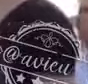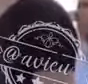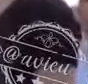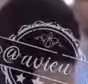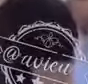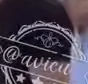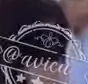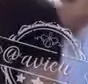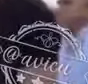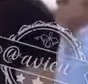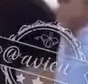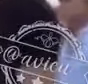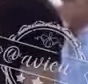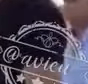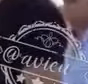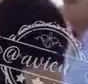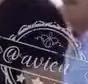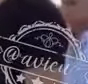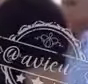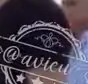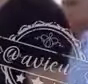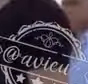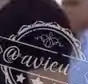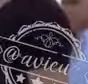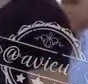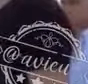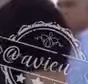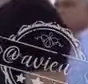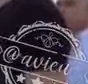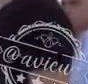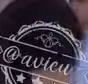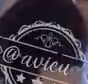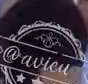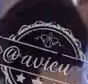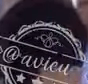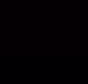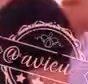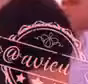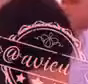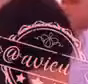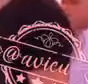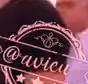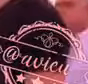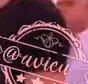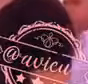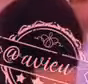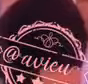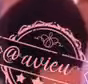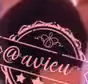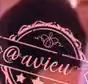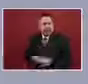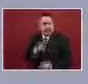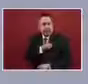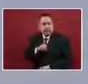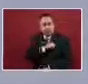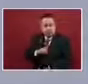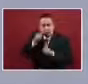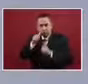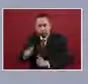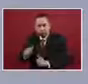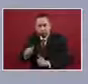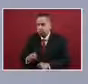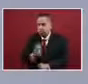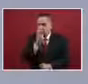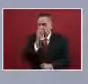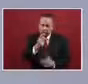alcanza para darle medicina gratuita a todos los mexicanos. A todos los mexicanos.